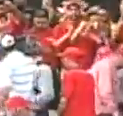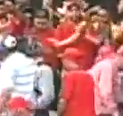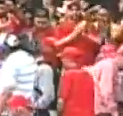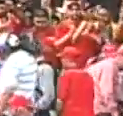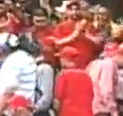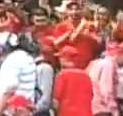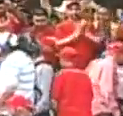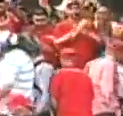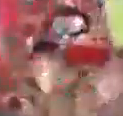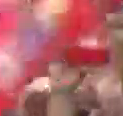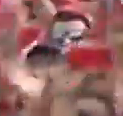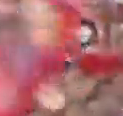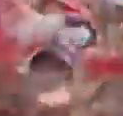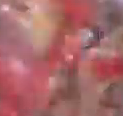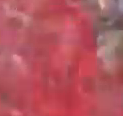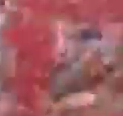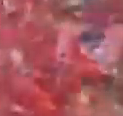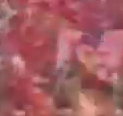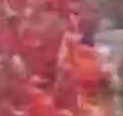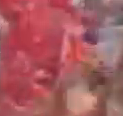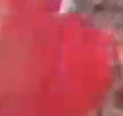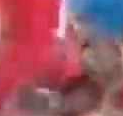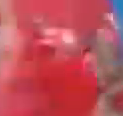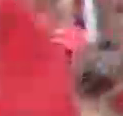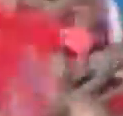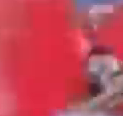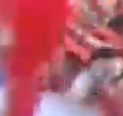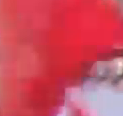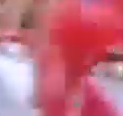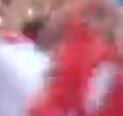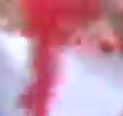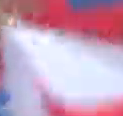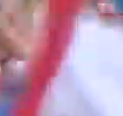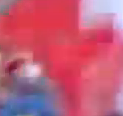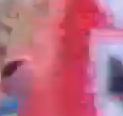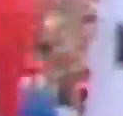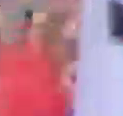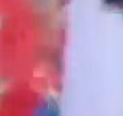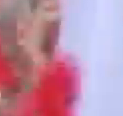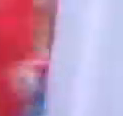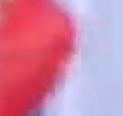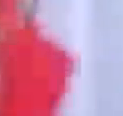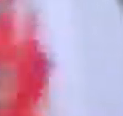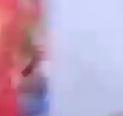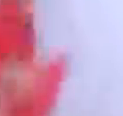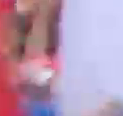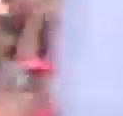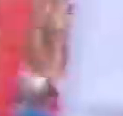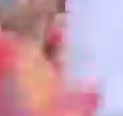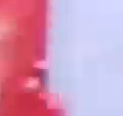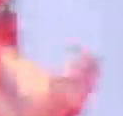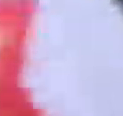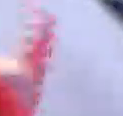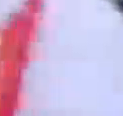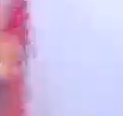y crece y crece por Venezuela, la ola bolivariana.